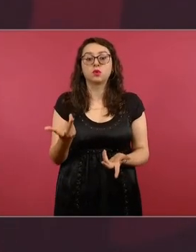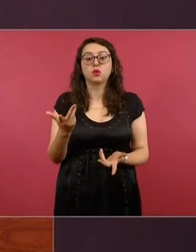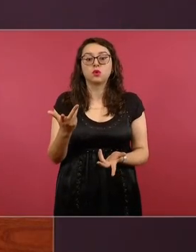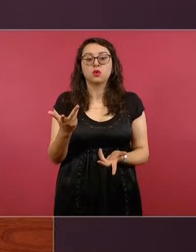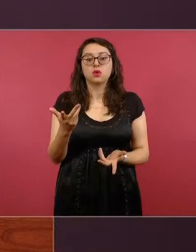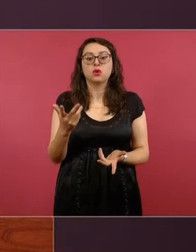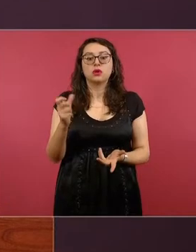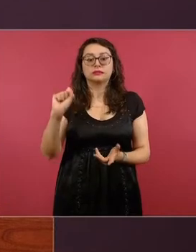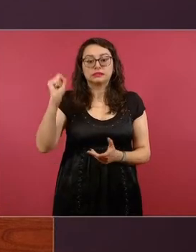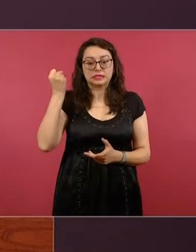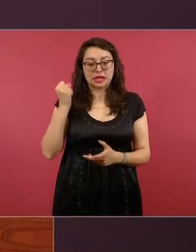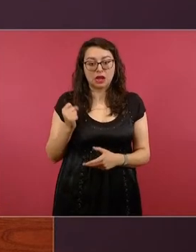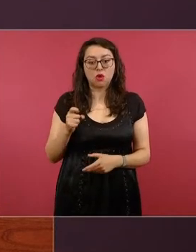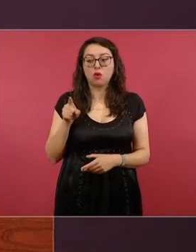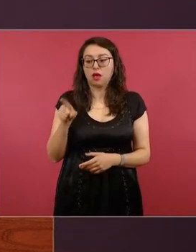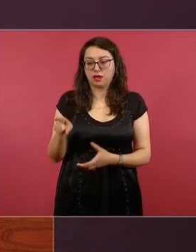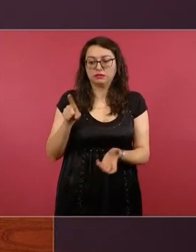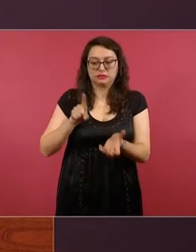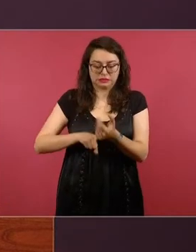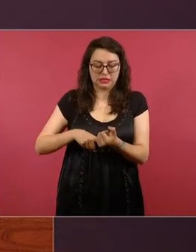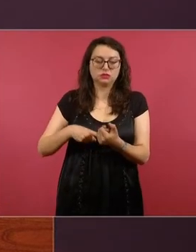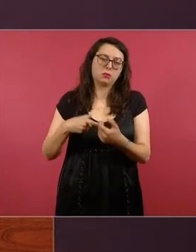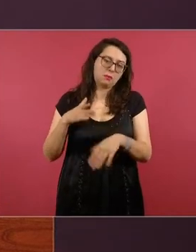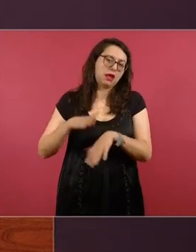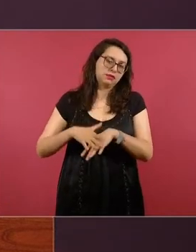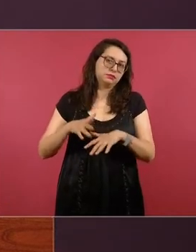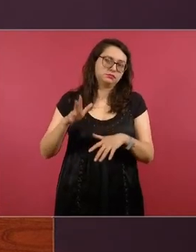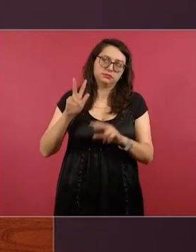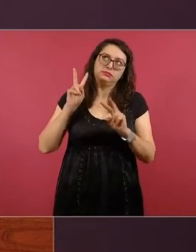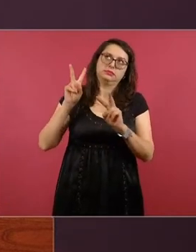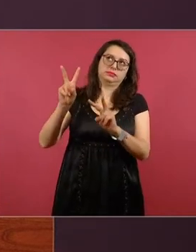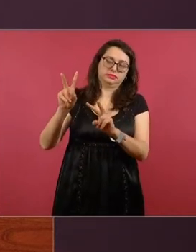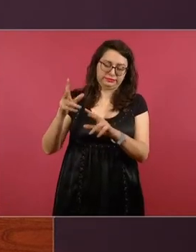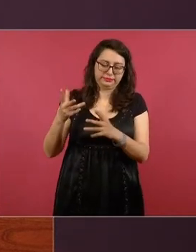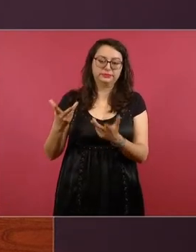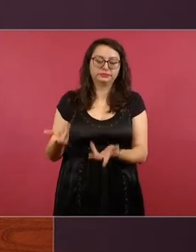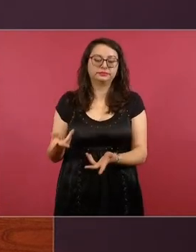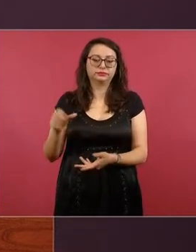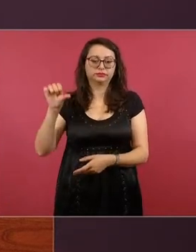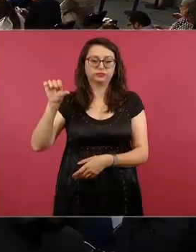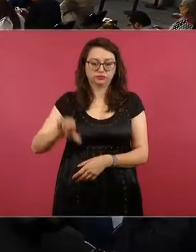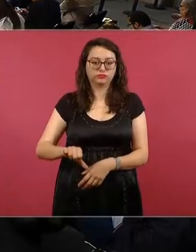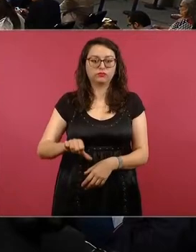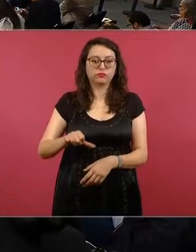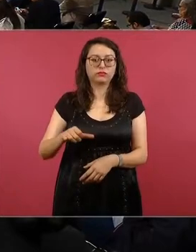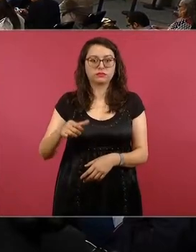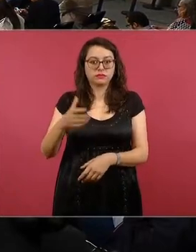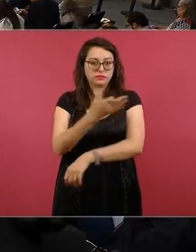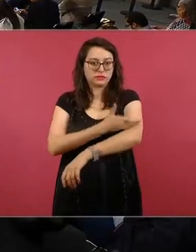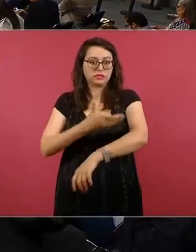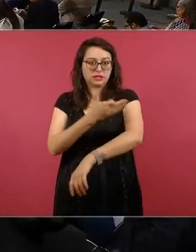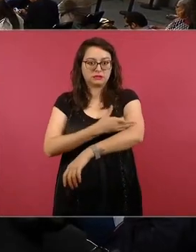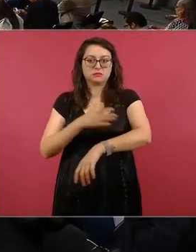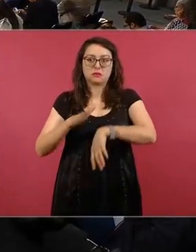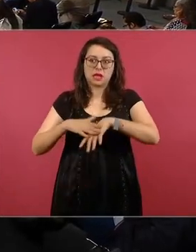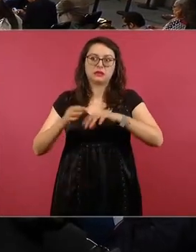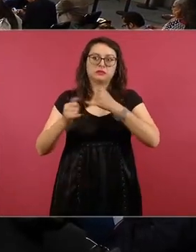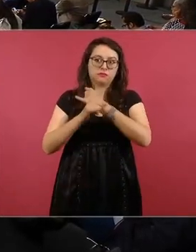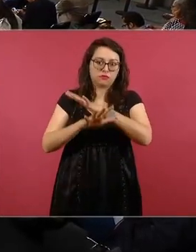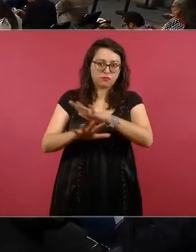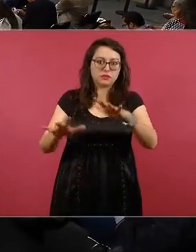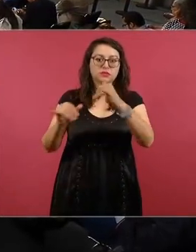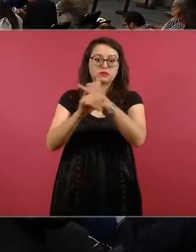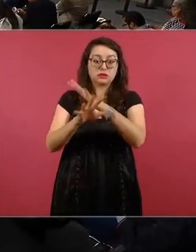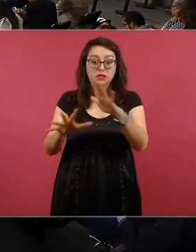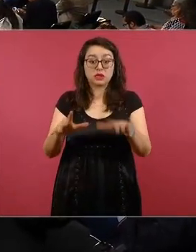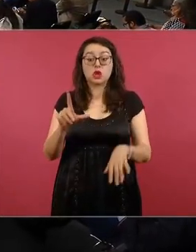ahí de un centro público de investigación. Hoy mismo va a haber un evento y durante